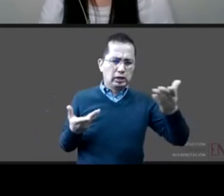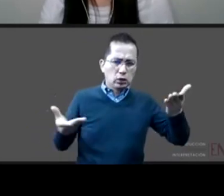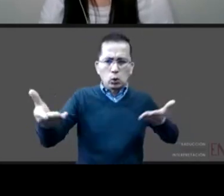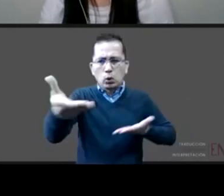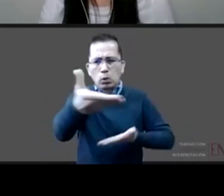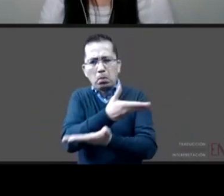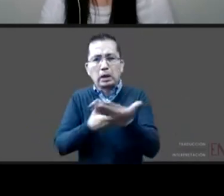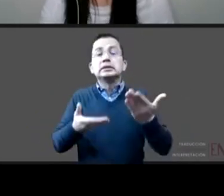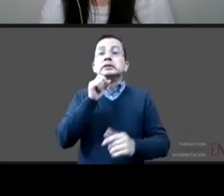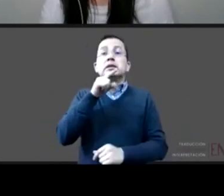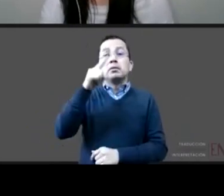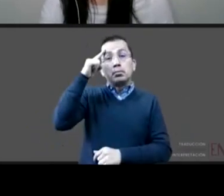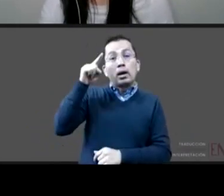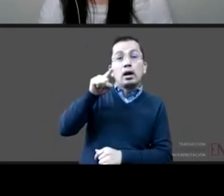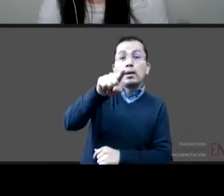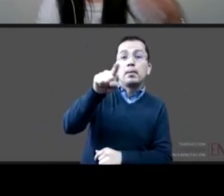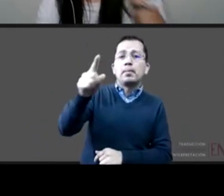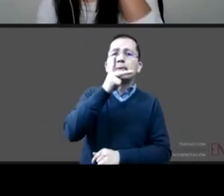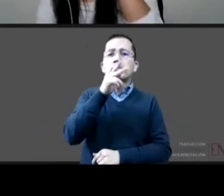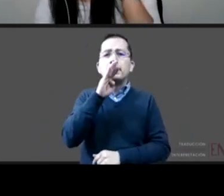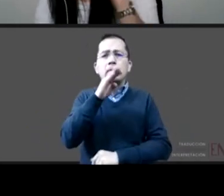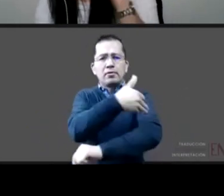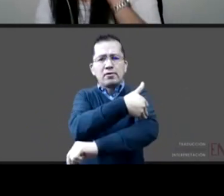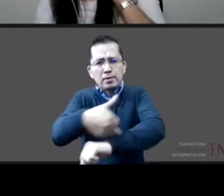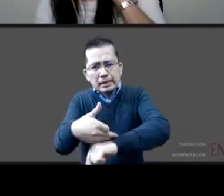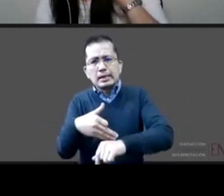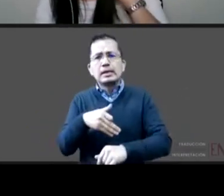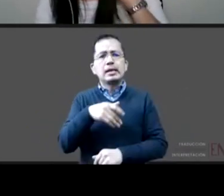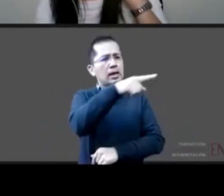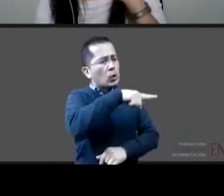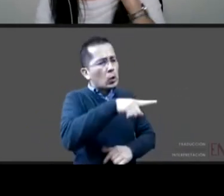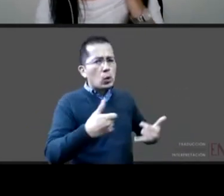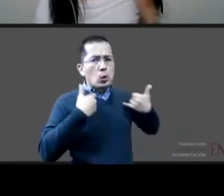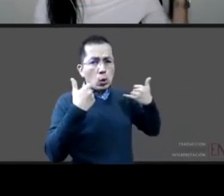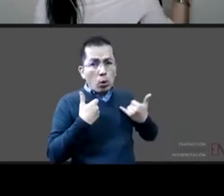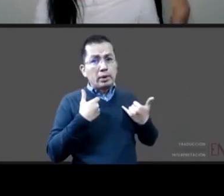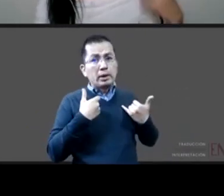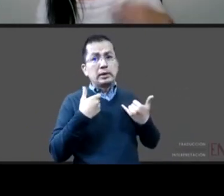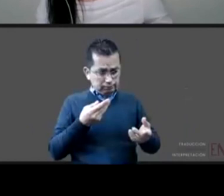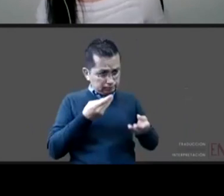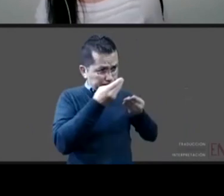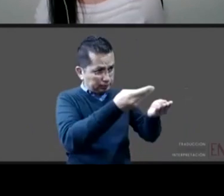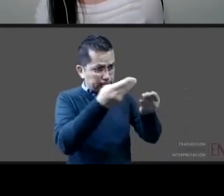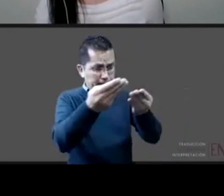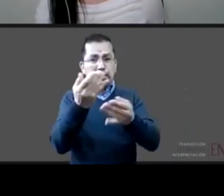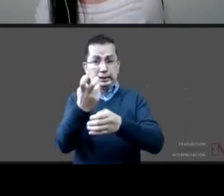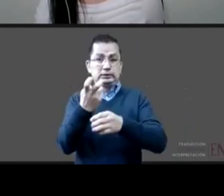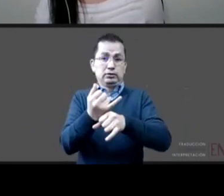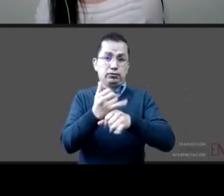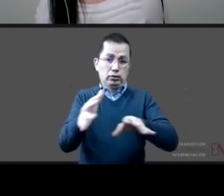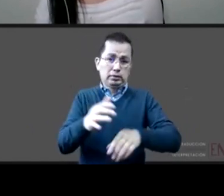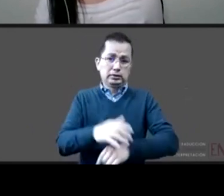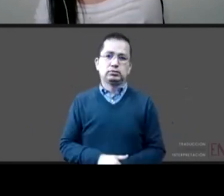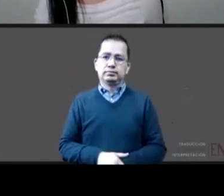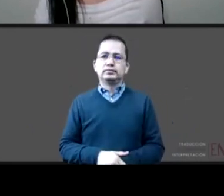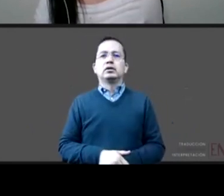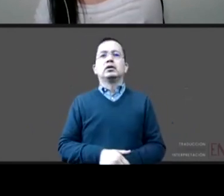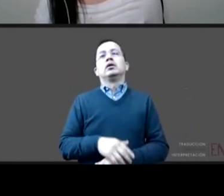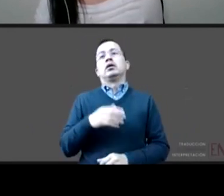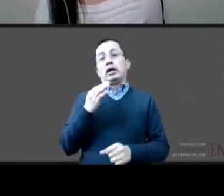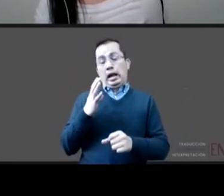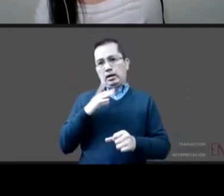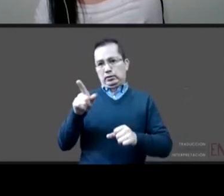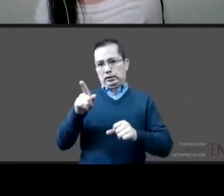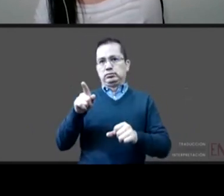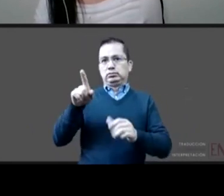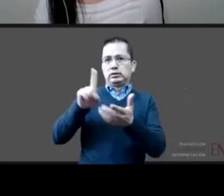padres y madres de familia o adolescentes que nos estén acompañando. Por favor, compartir esta información. Hay bastantes ligas acá en el chat, tanto de Facebook como